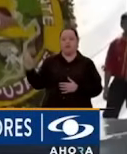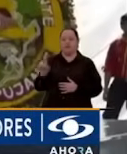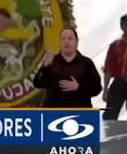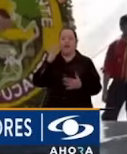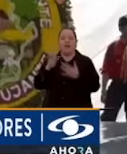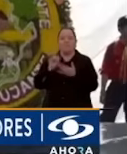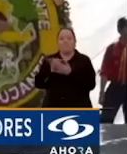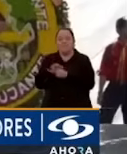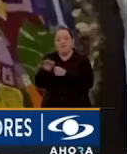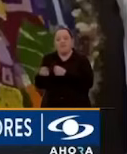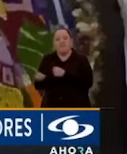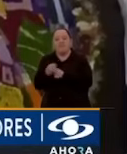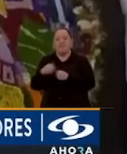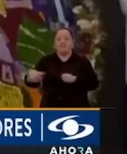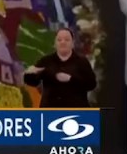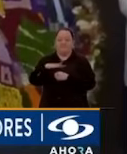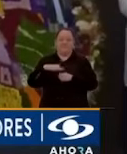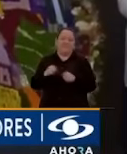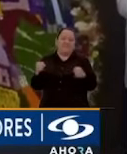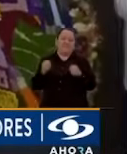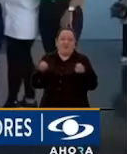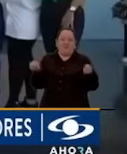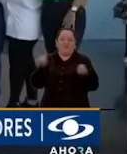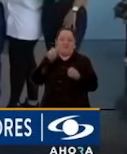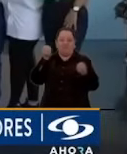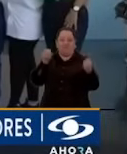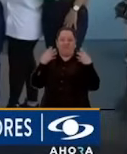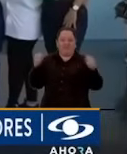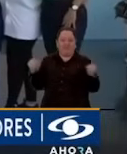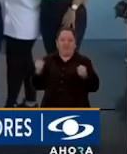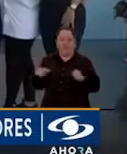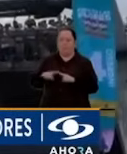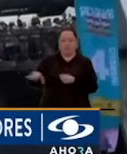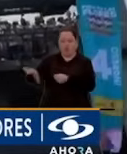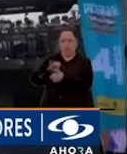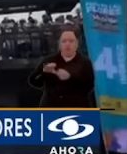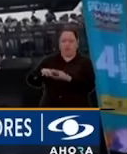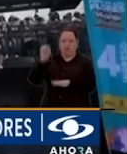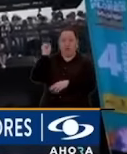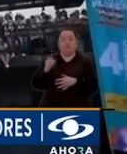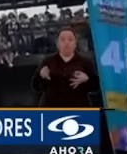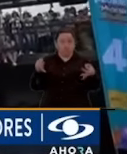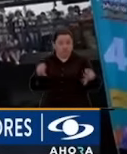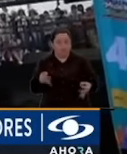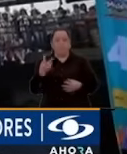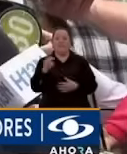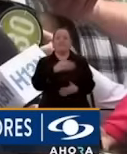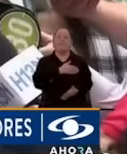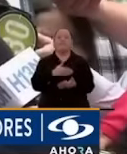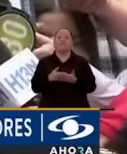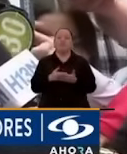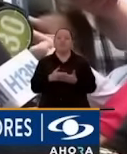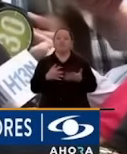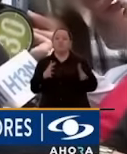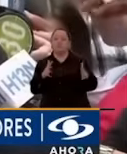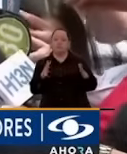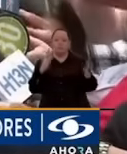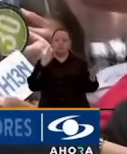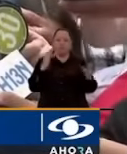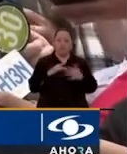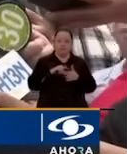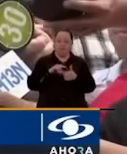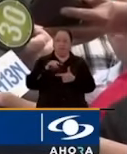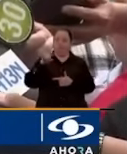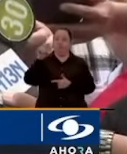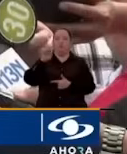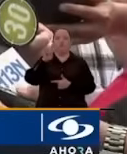corregimiento de Santa Elena sin embargo toda la ciudad ganó teníamos proyectado 20 millones de dólares aproximadamente y las cifras